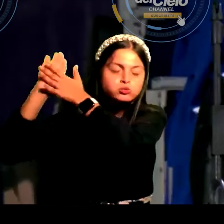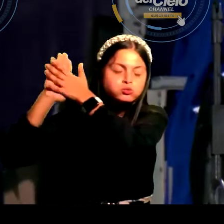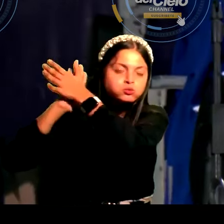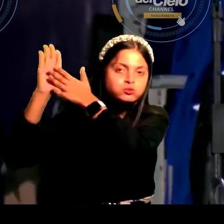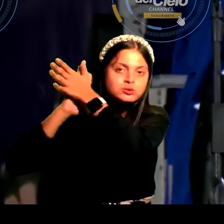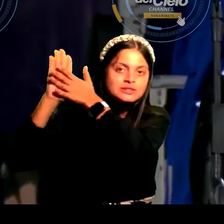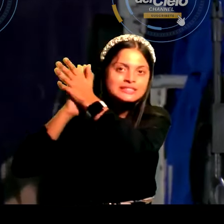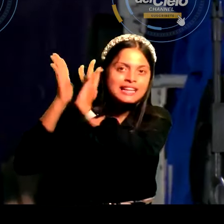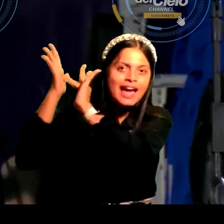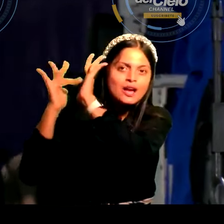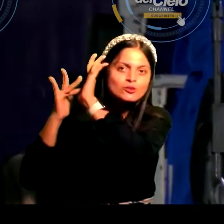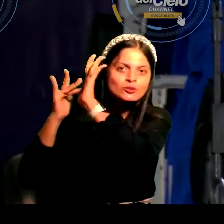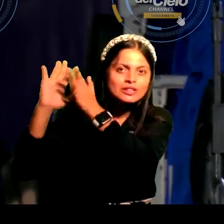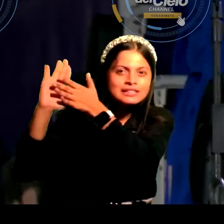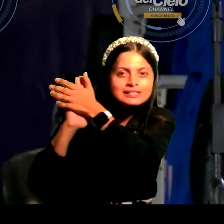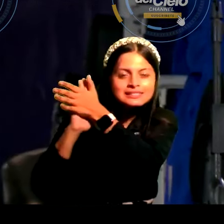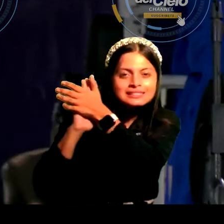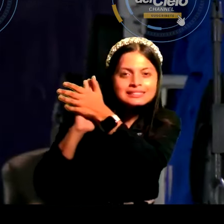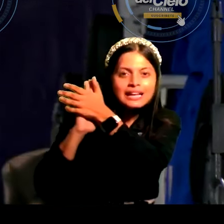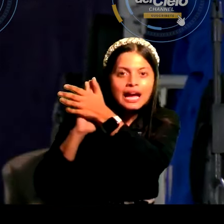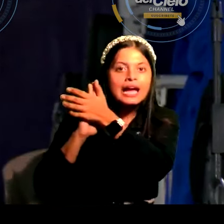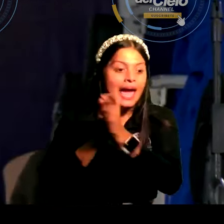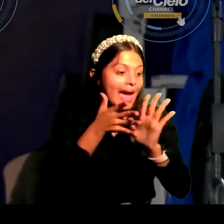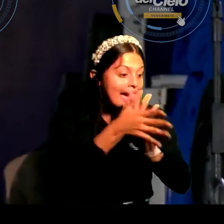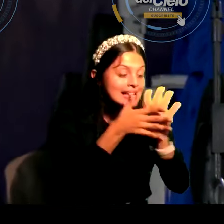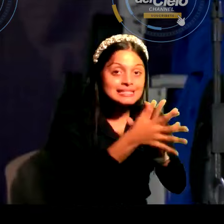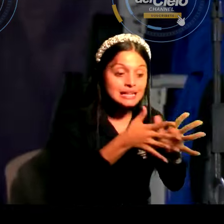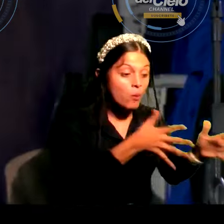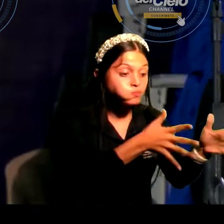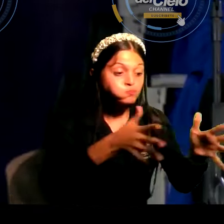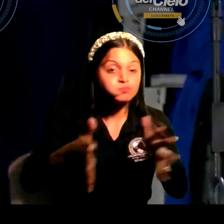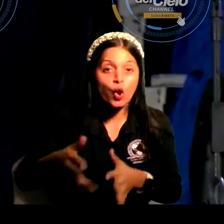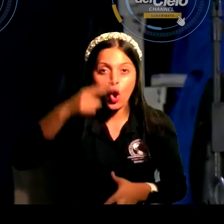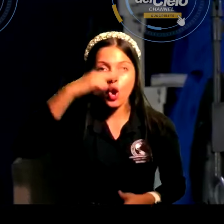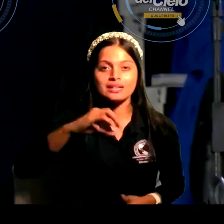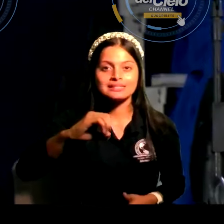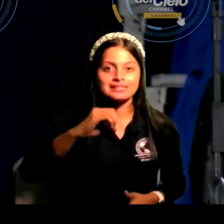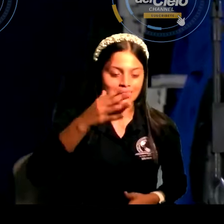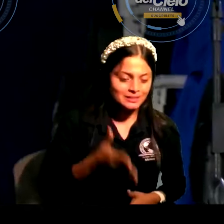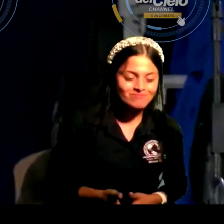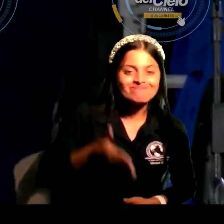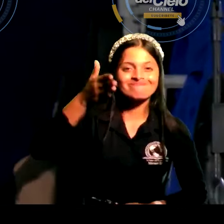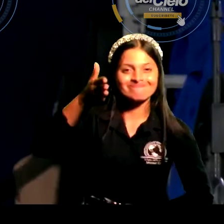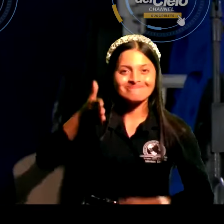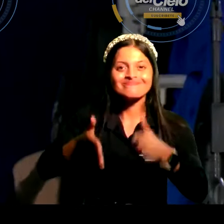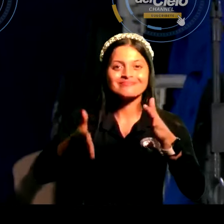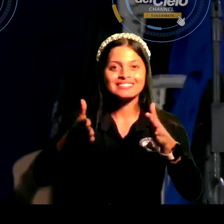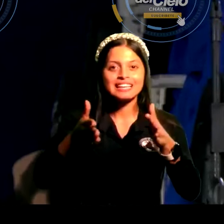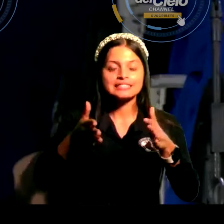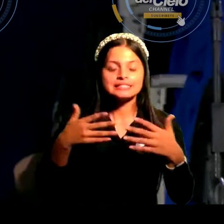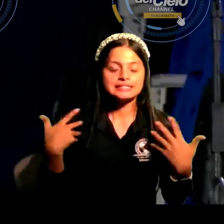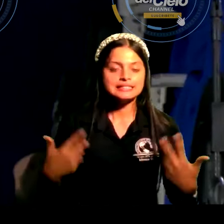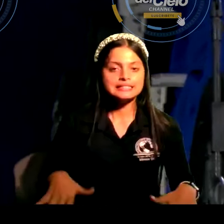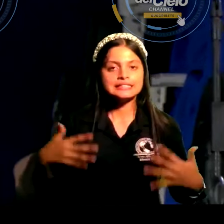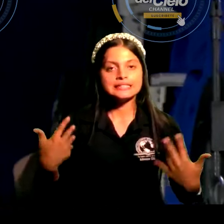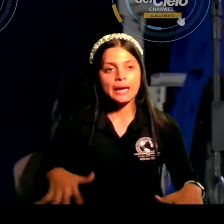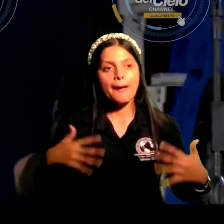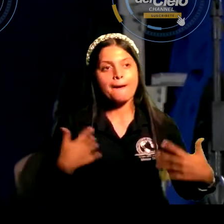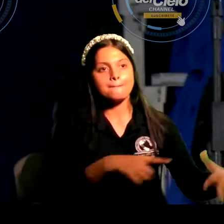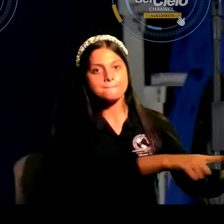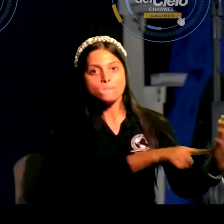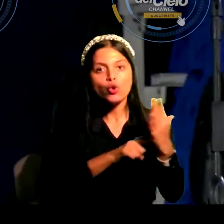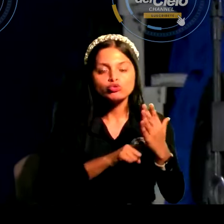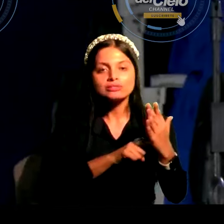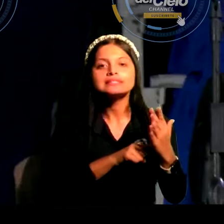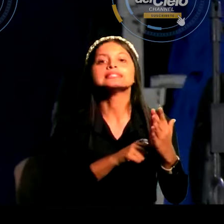hijos y los engrandecí, y ellos se rebelaron contra mí. El buey conoce a